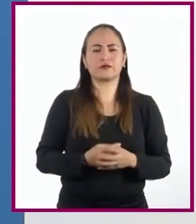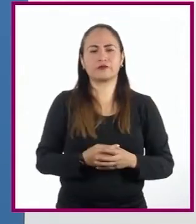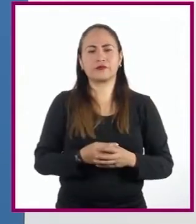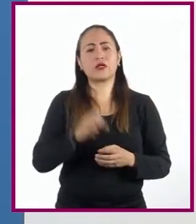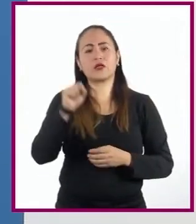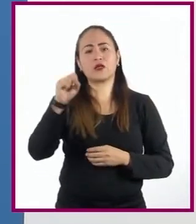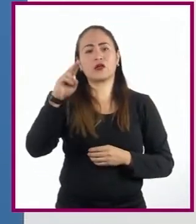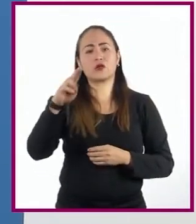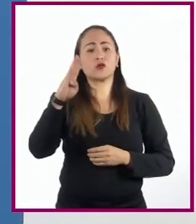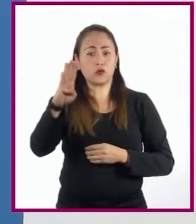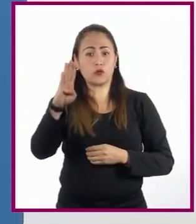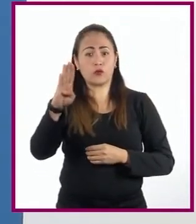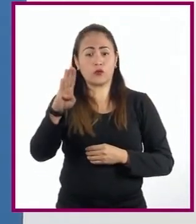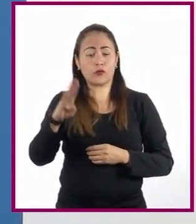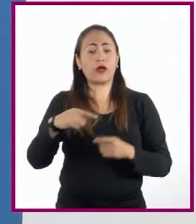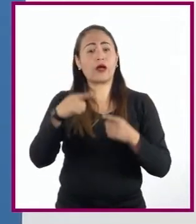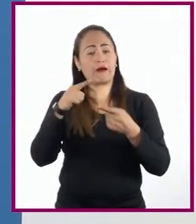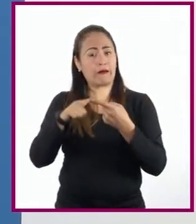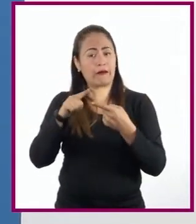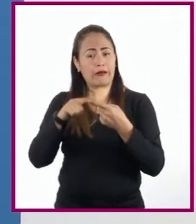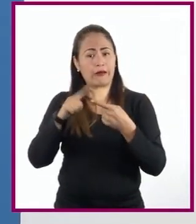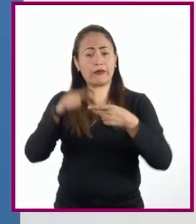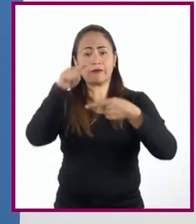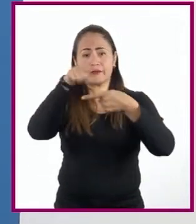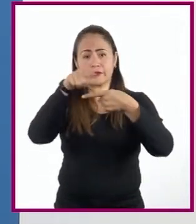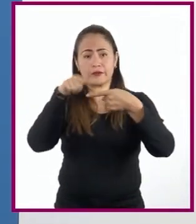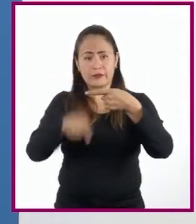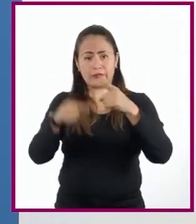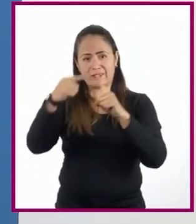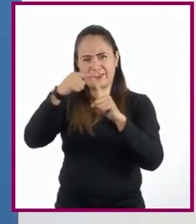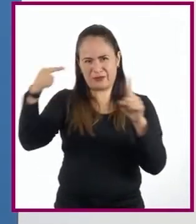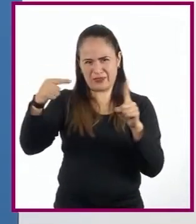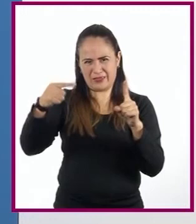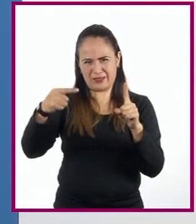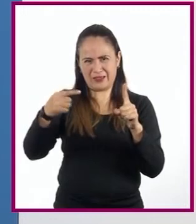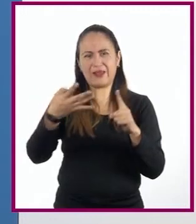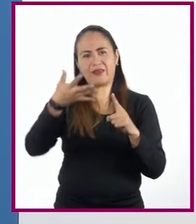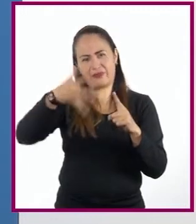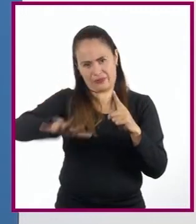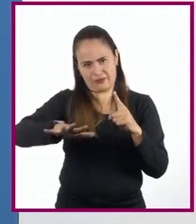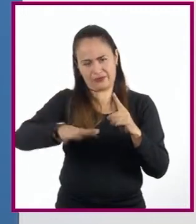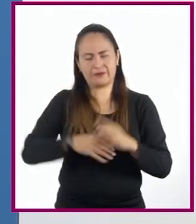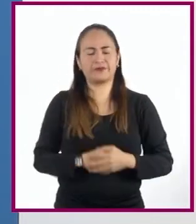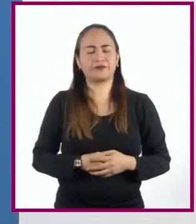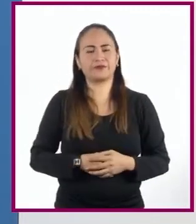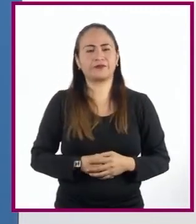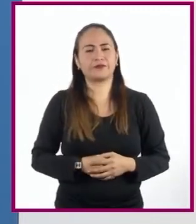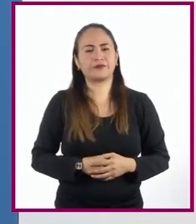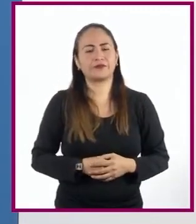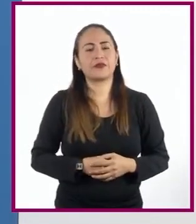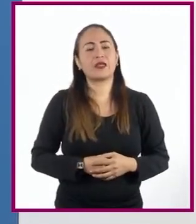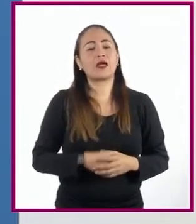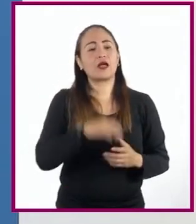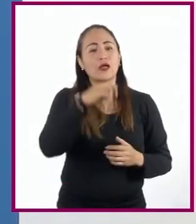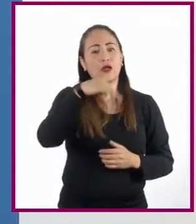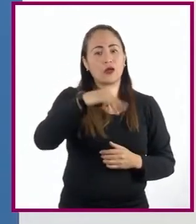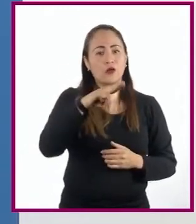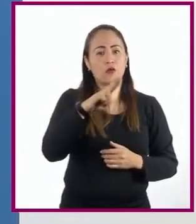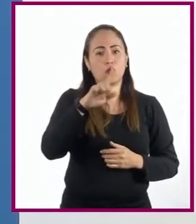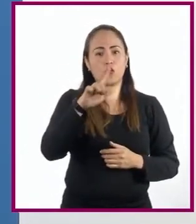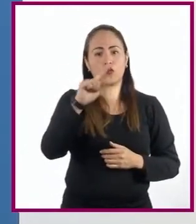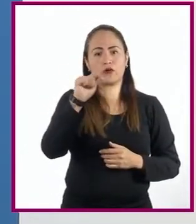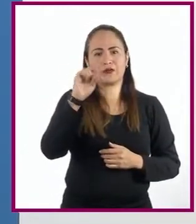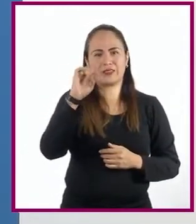los submúltiplos se obtienen al dividirlas entre 10. Con esta definición de múltiplos y